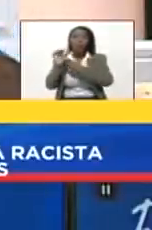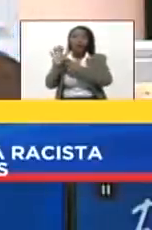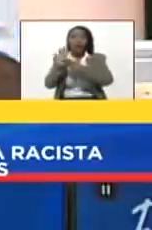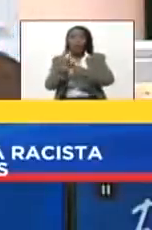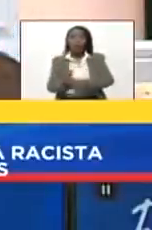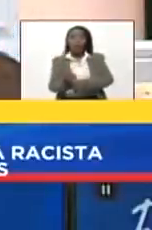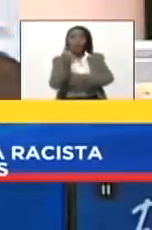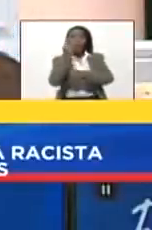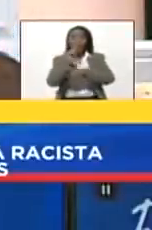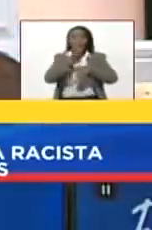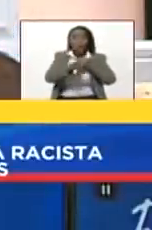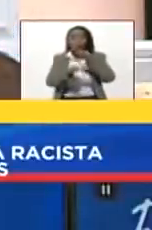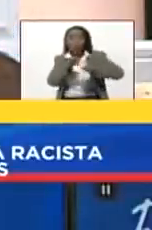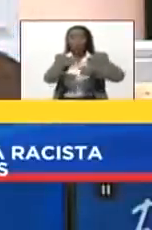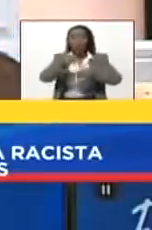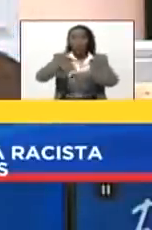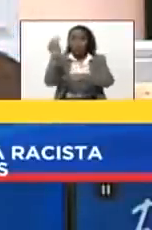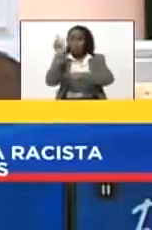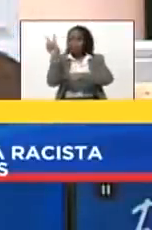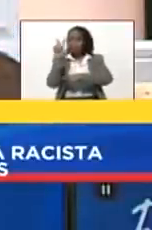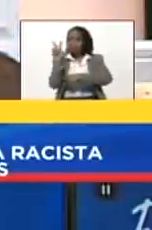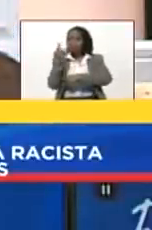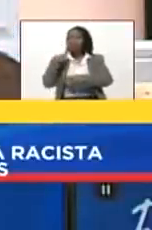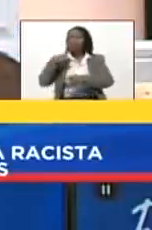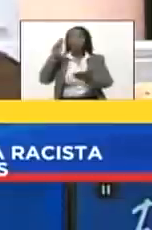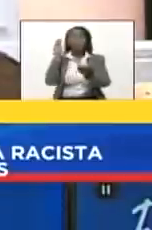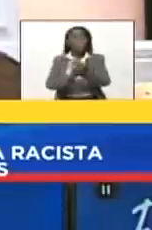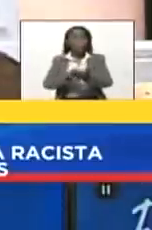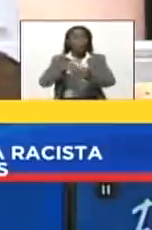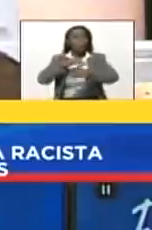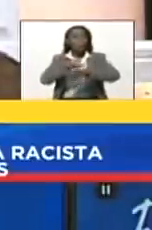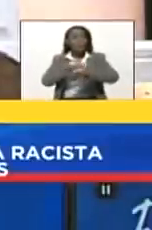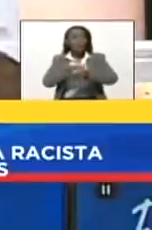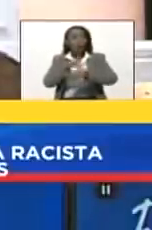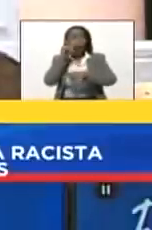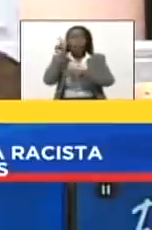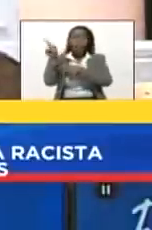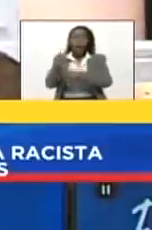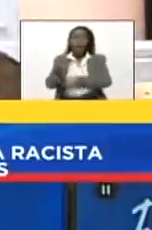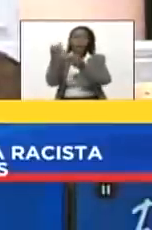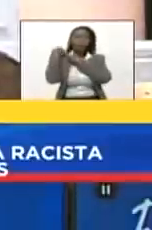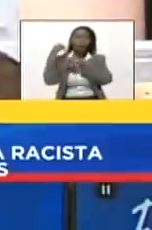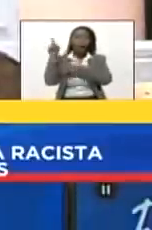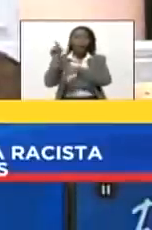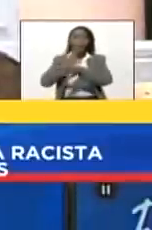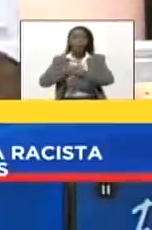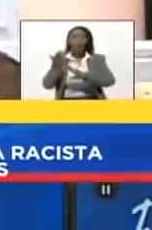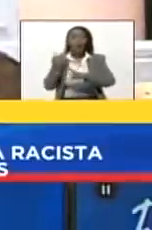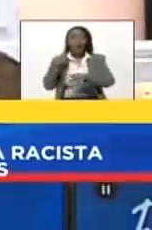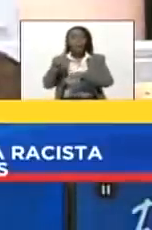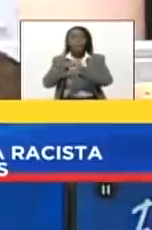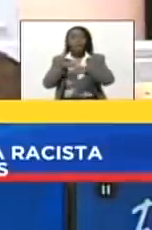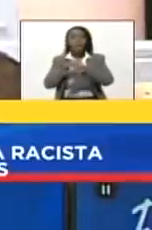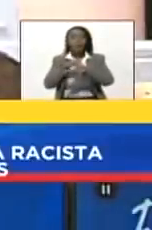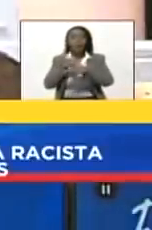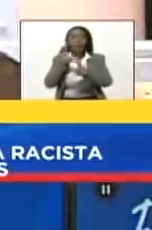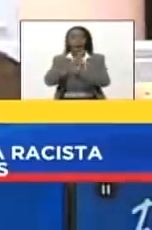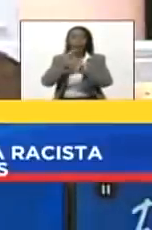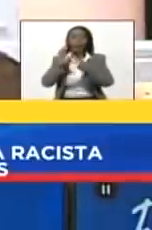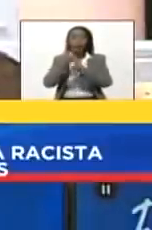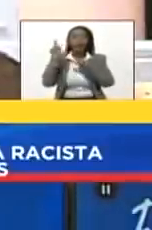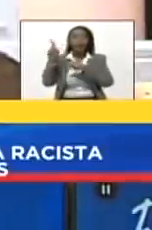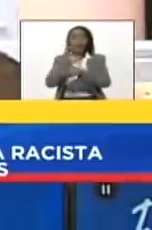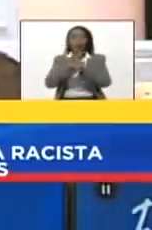paso en Venezuela. Y pongo al ministro Ernesto Villegas porque es el ministro de la cultura. Y desde la